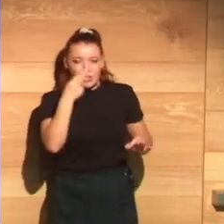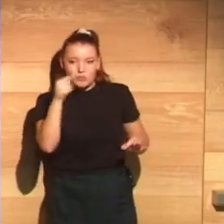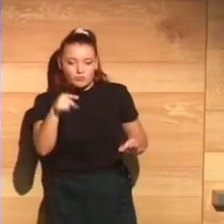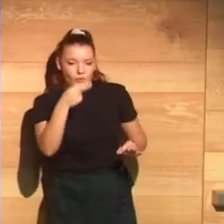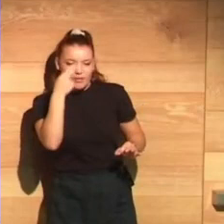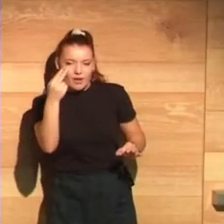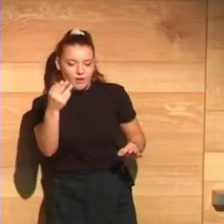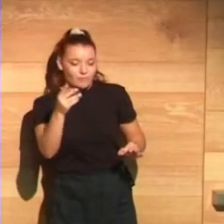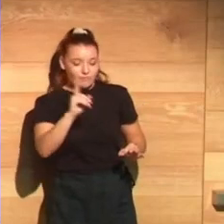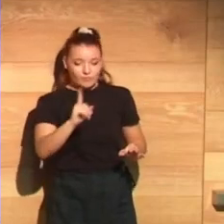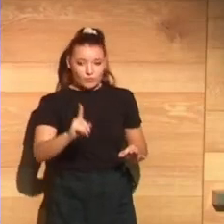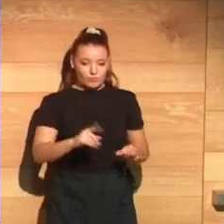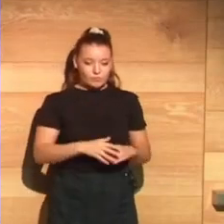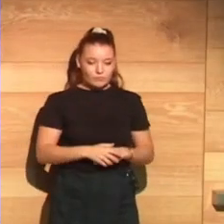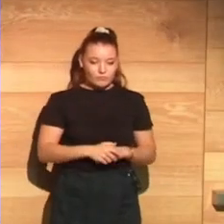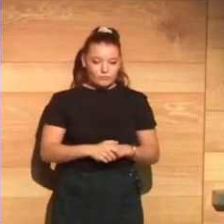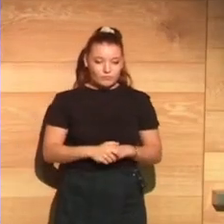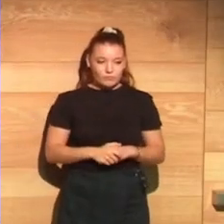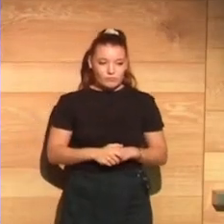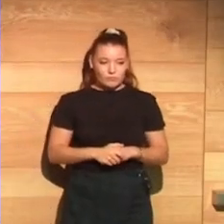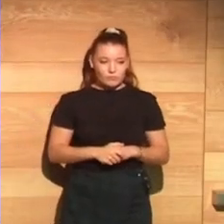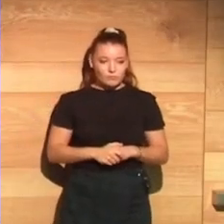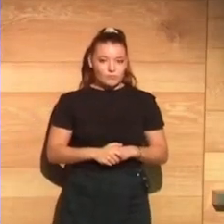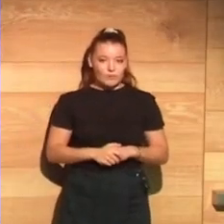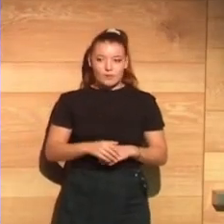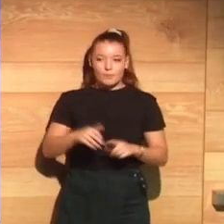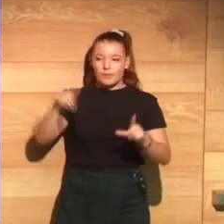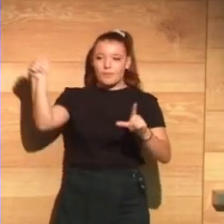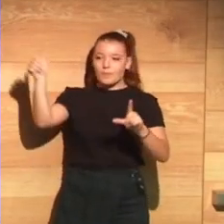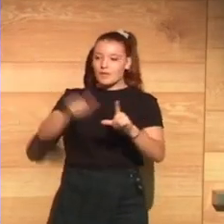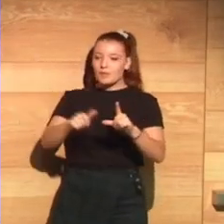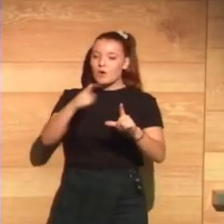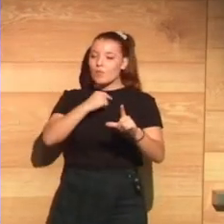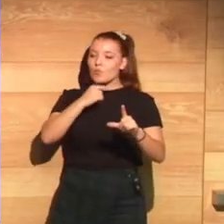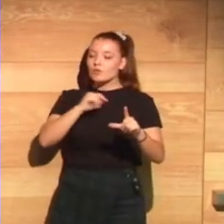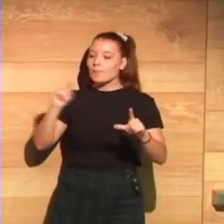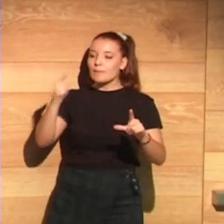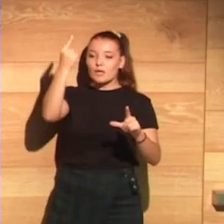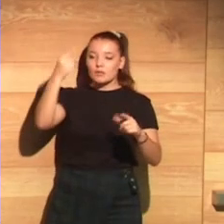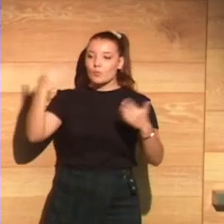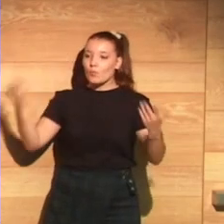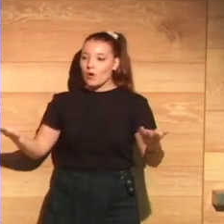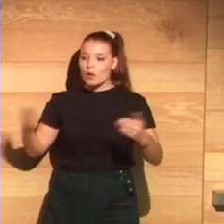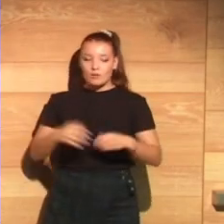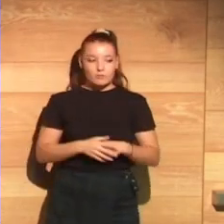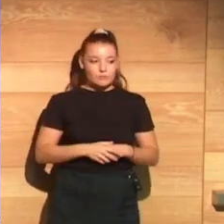Gran Hermano para que a ti te importe lo que yo hago con mi vida. ¿Y qué peli de las que has visto de ella te